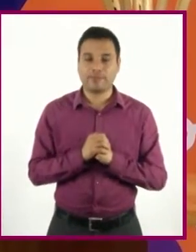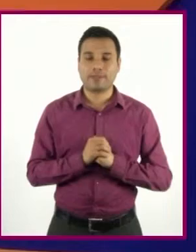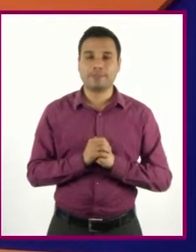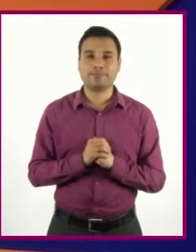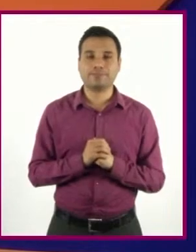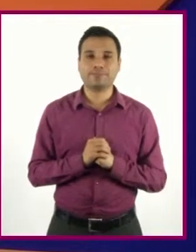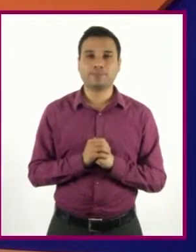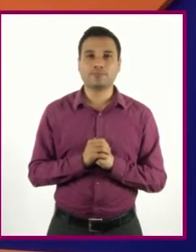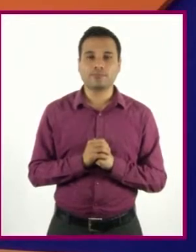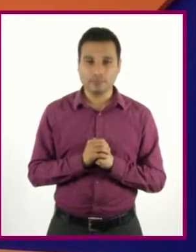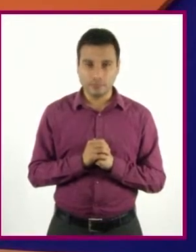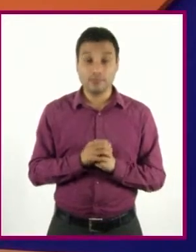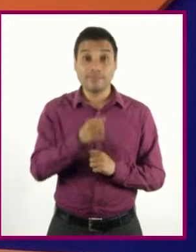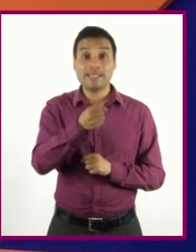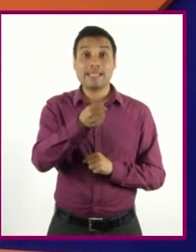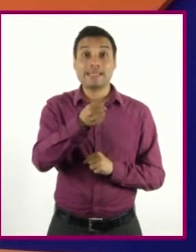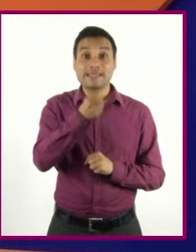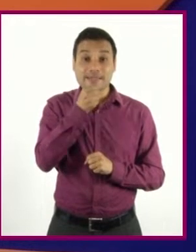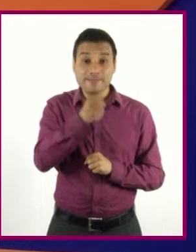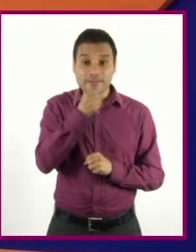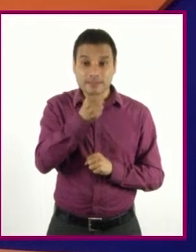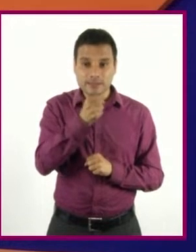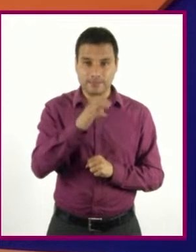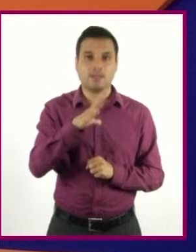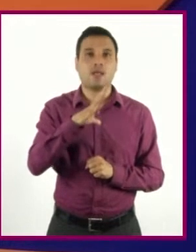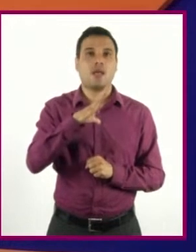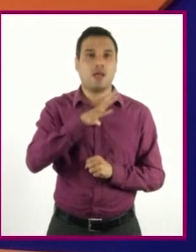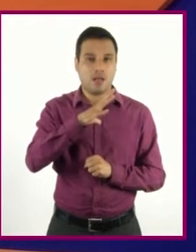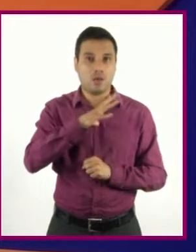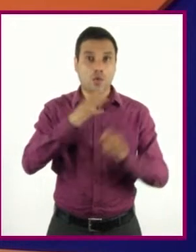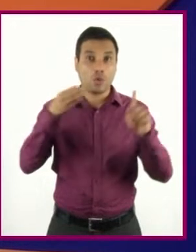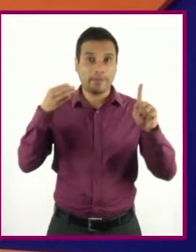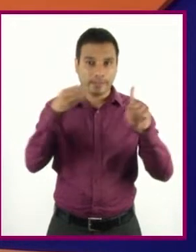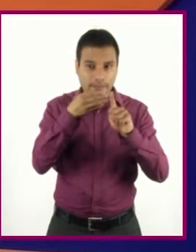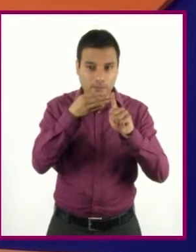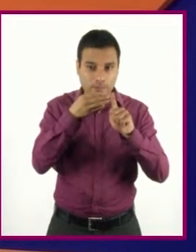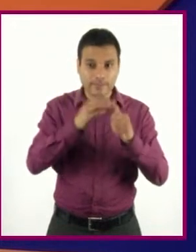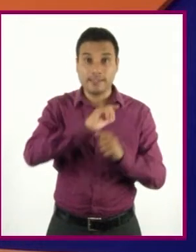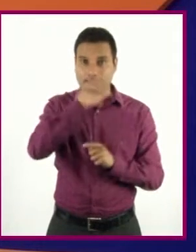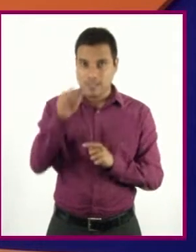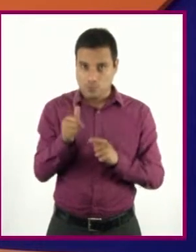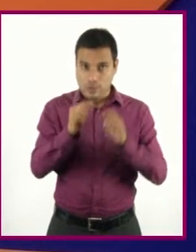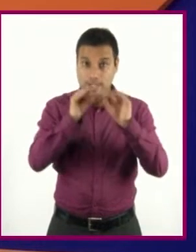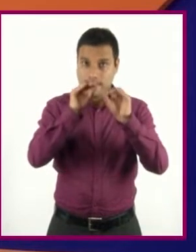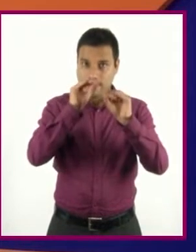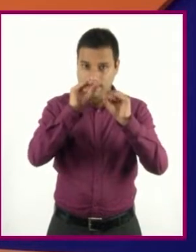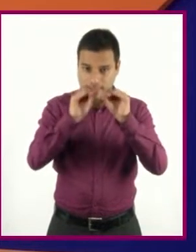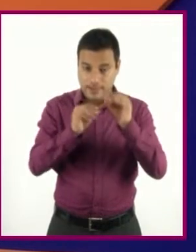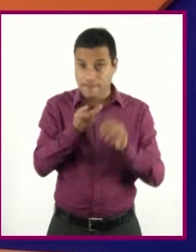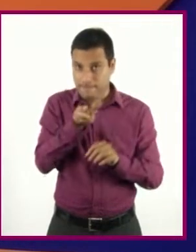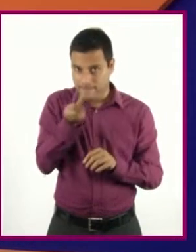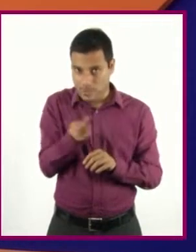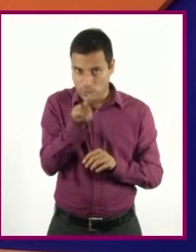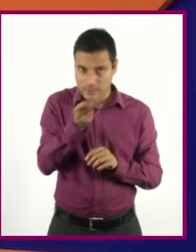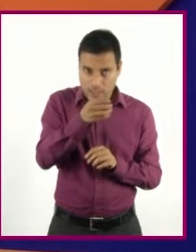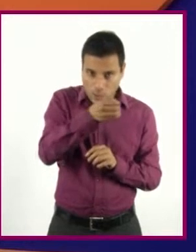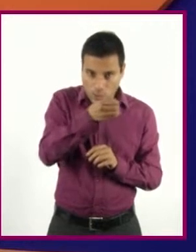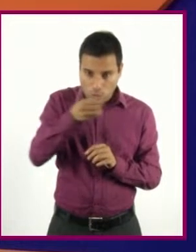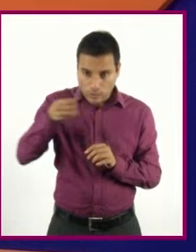con un fin específico y con este fin se diseñan las preguntas y la estructura de la